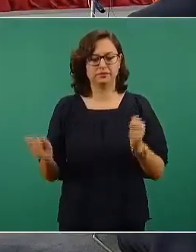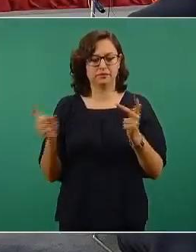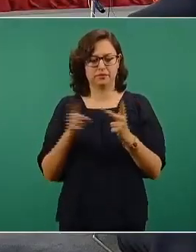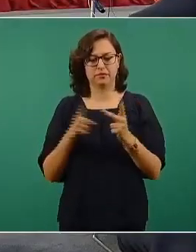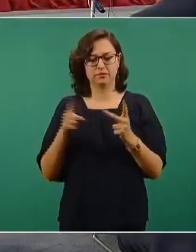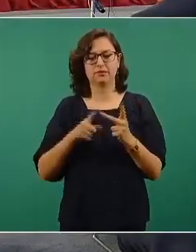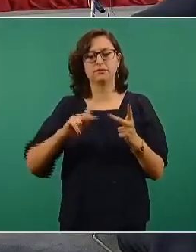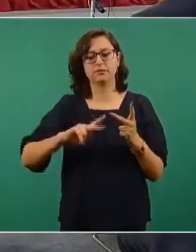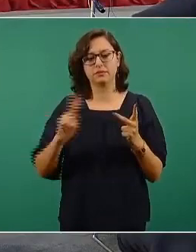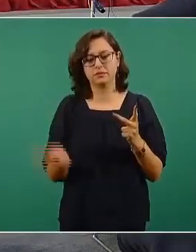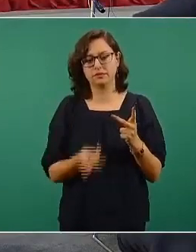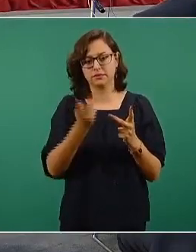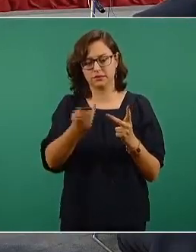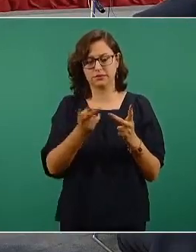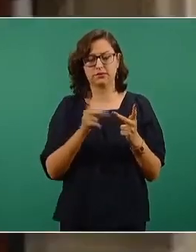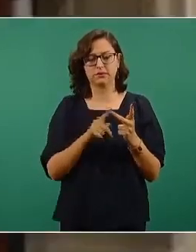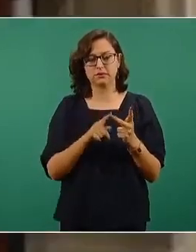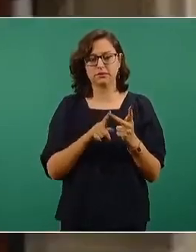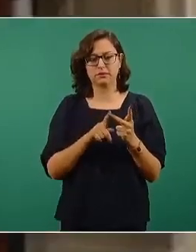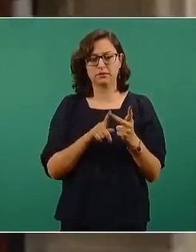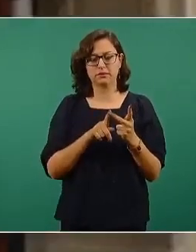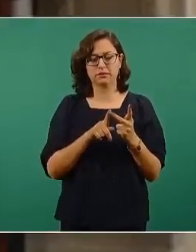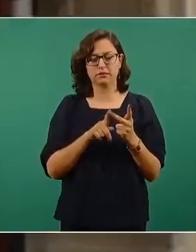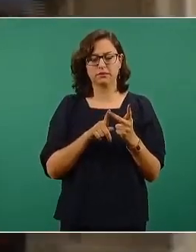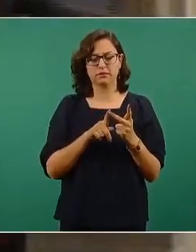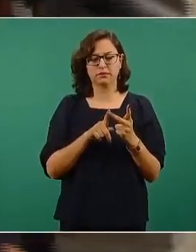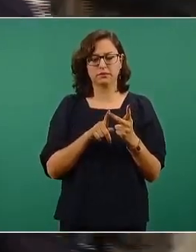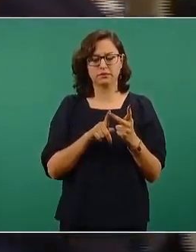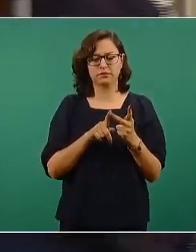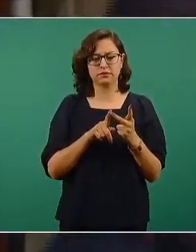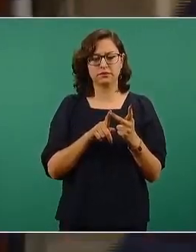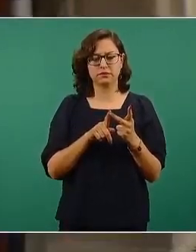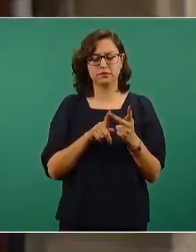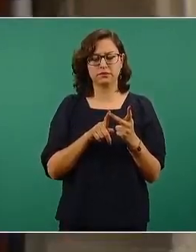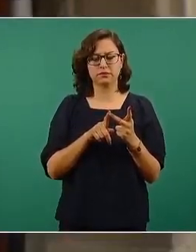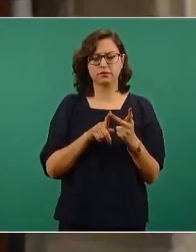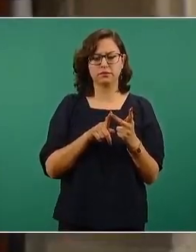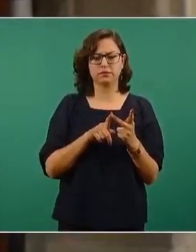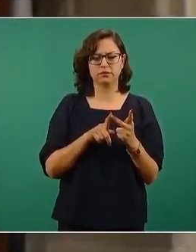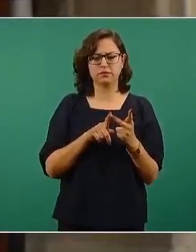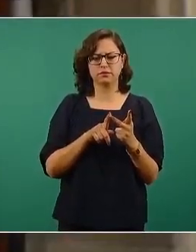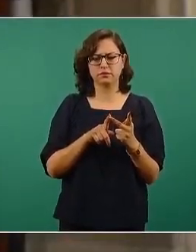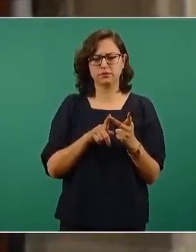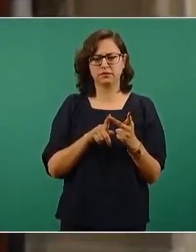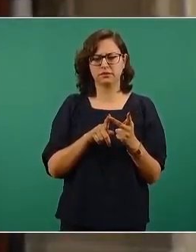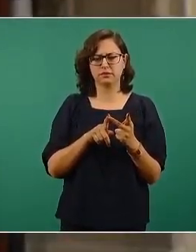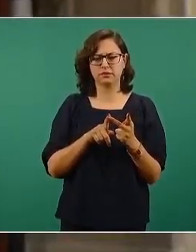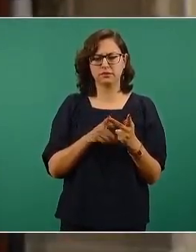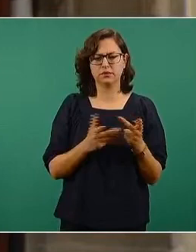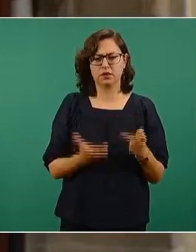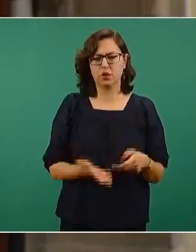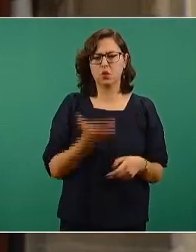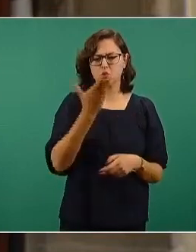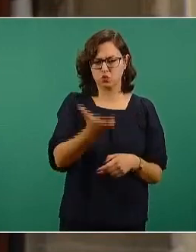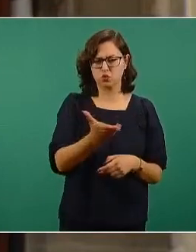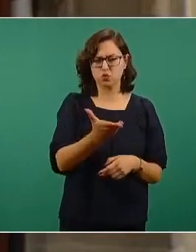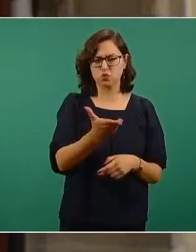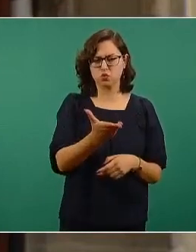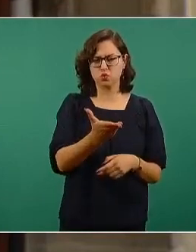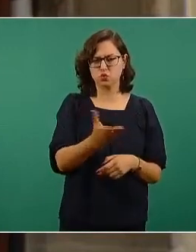pregunta, nos gustaría pedirles, bueno, me gustaría pedirle su opinión y pedirle a la licenciada, bueno, a